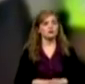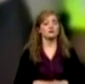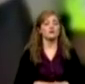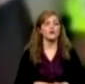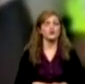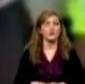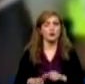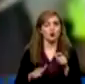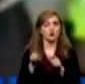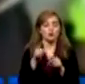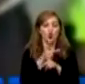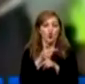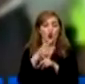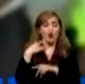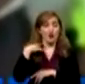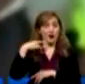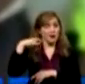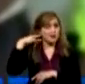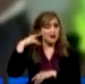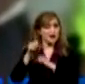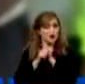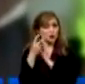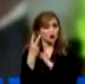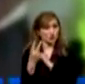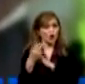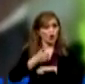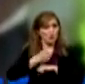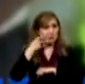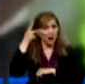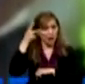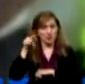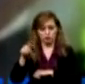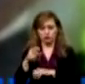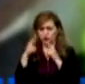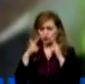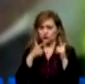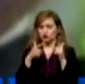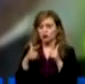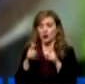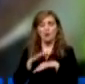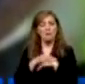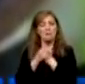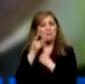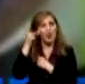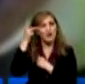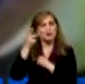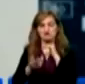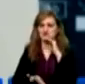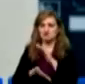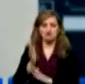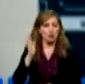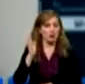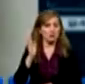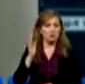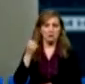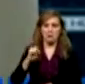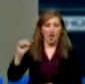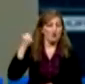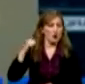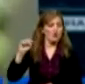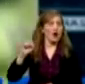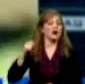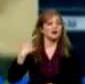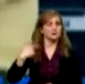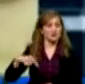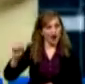sospechosos, que estaban bajo el cuidado de la menor hace 2 años con autorización, aprovecharon que los padres biológicos de la niña viajaban a otro